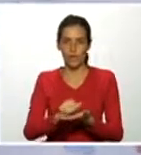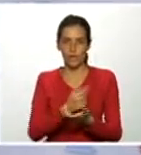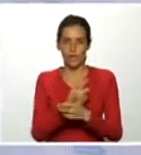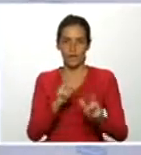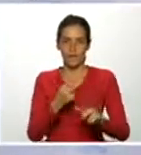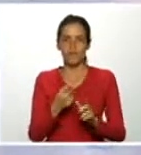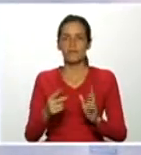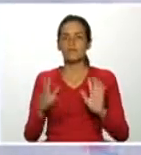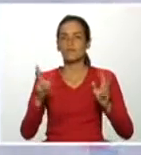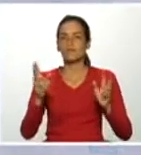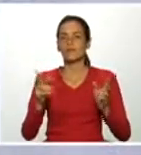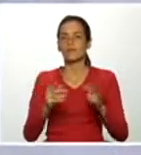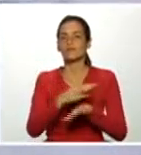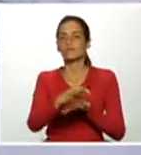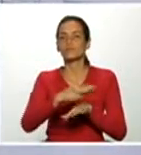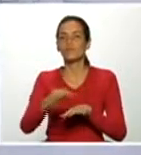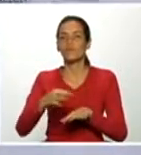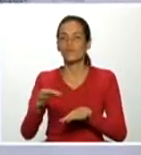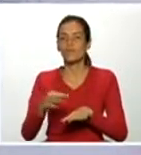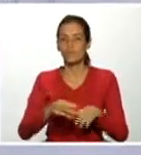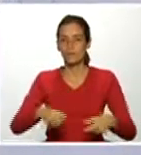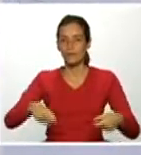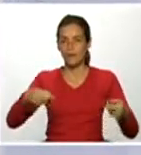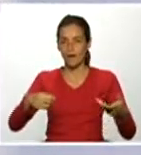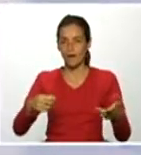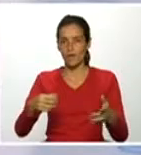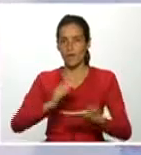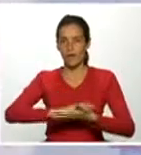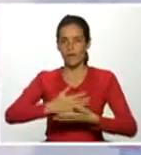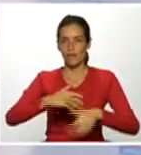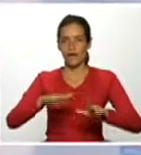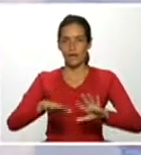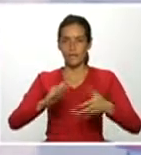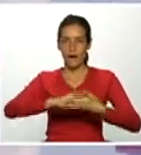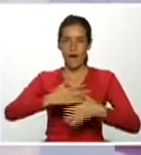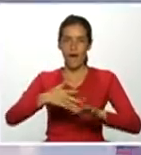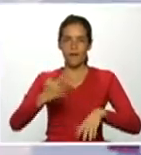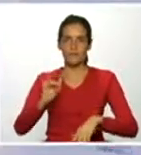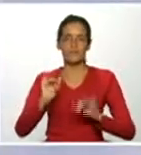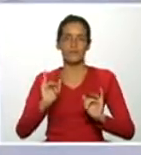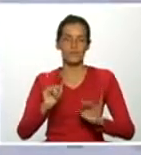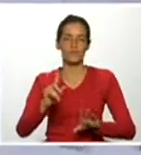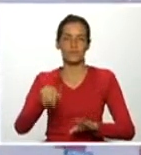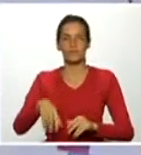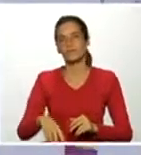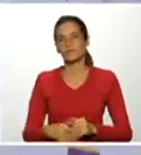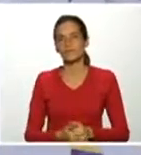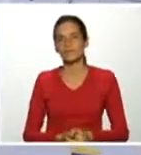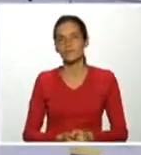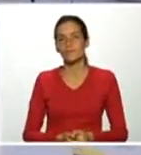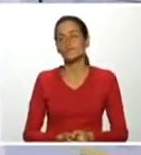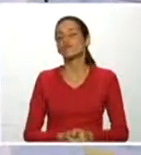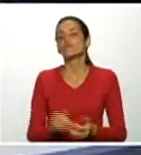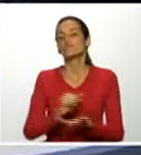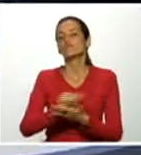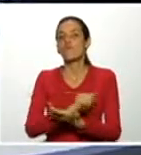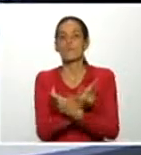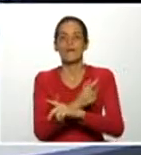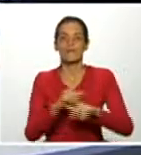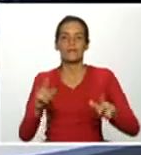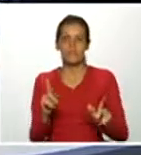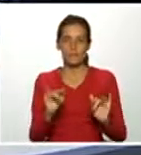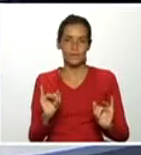deriva nuestra distribución del estado Canaima, ¿no? La distribución Canaima GNU Linux es el software libre, es el núcleo del